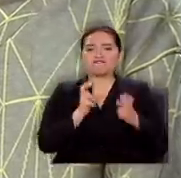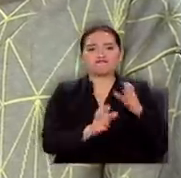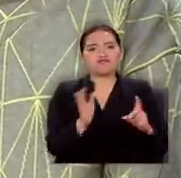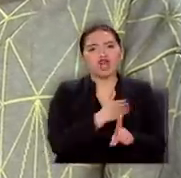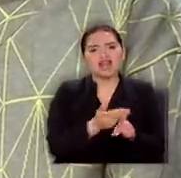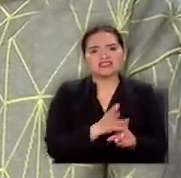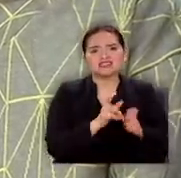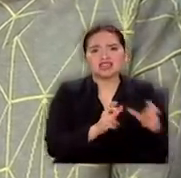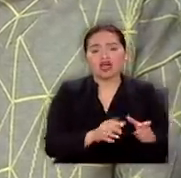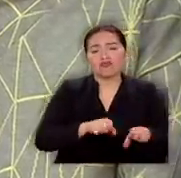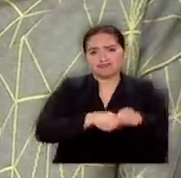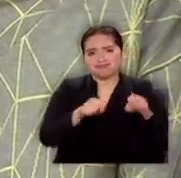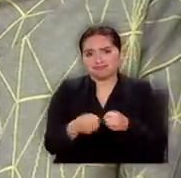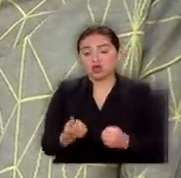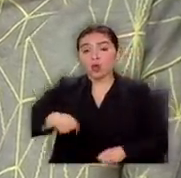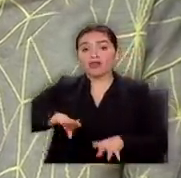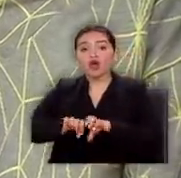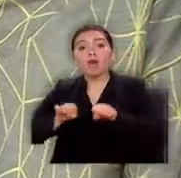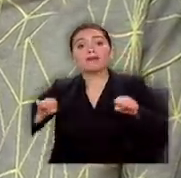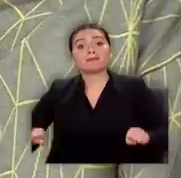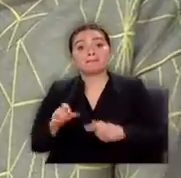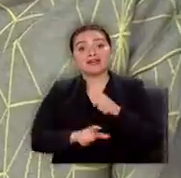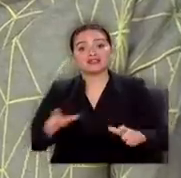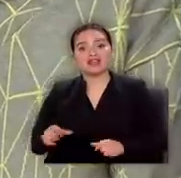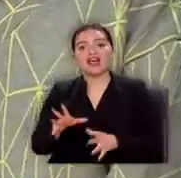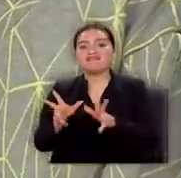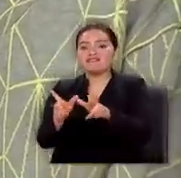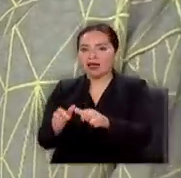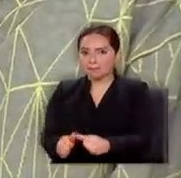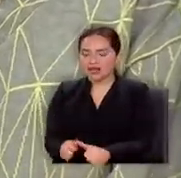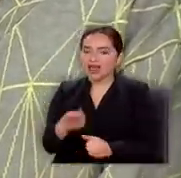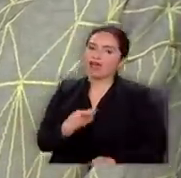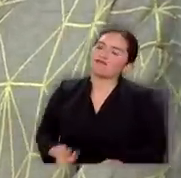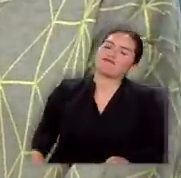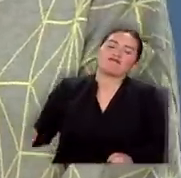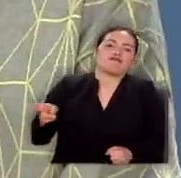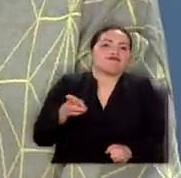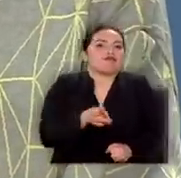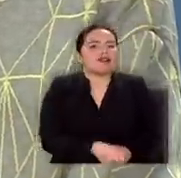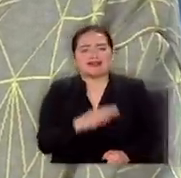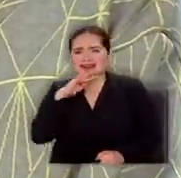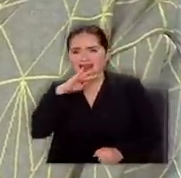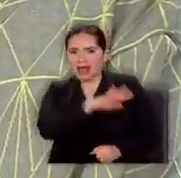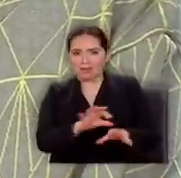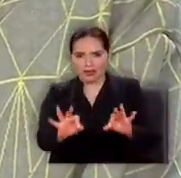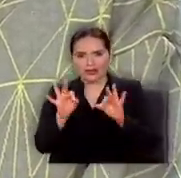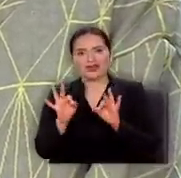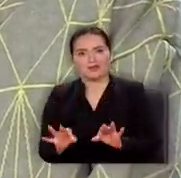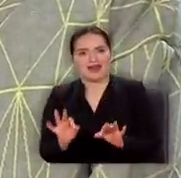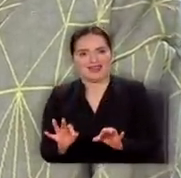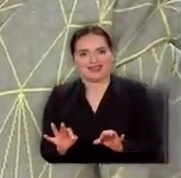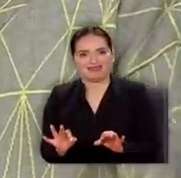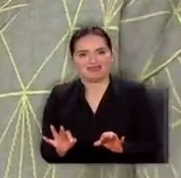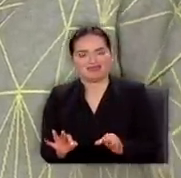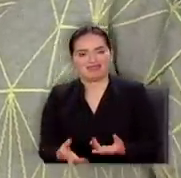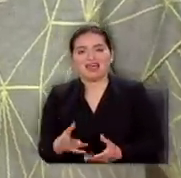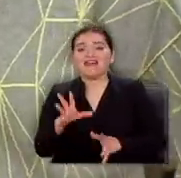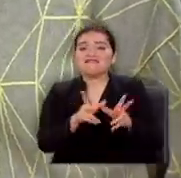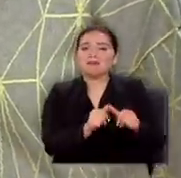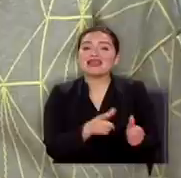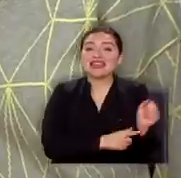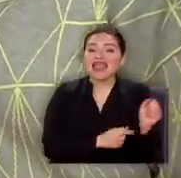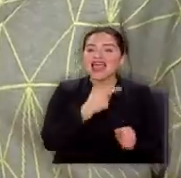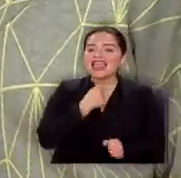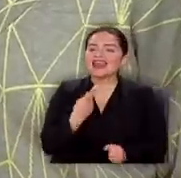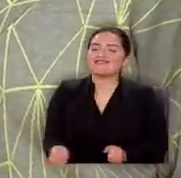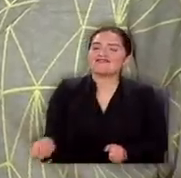y nuestro compromiso es con aquellas familias que hoy día quieren volver cuanto antes a la normalidad a aquellas familias que quieren volver cuanto antes usar